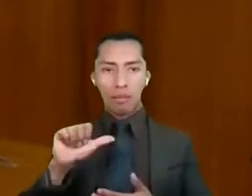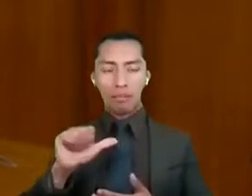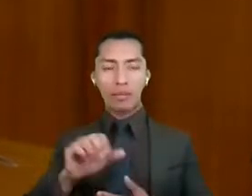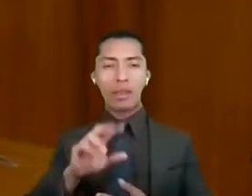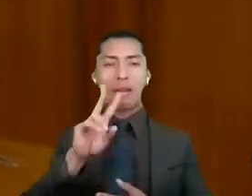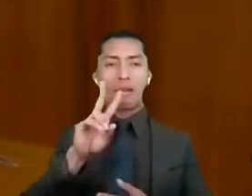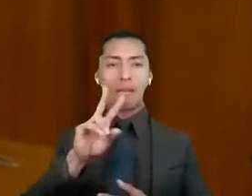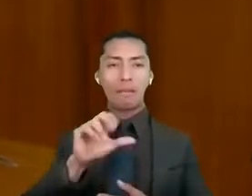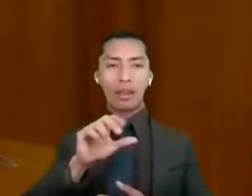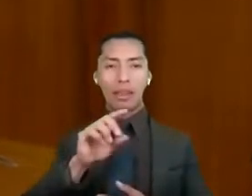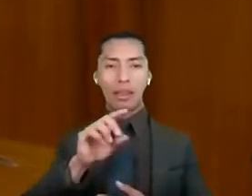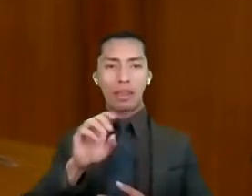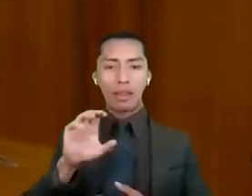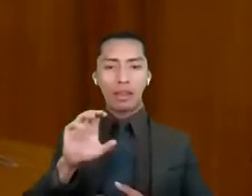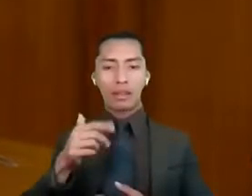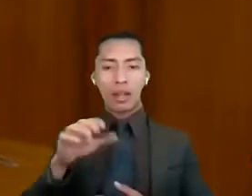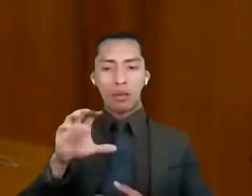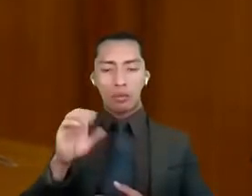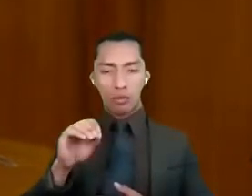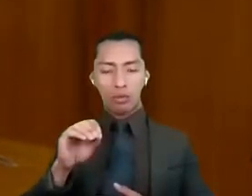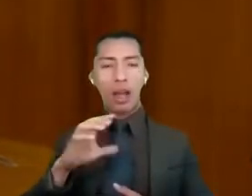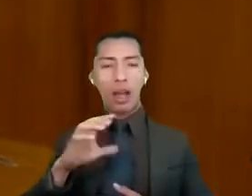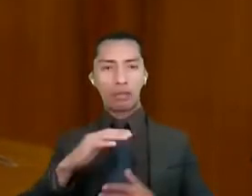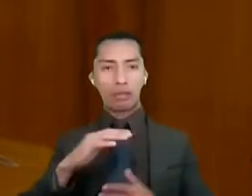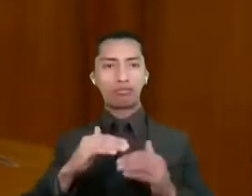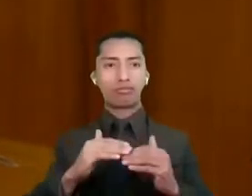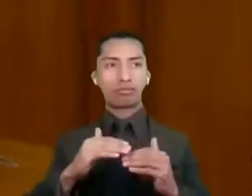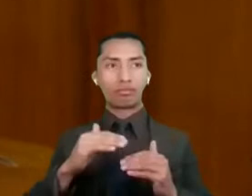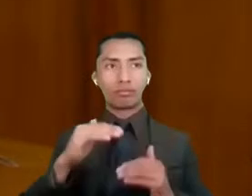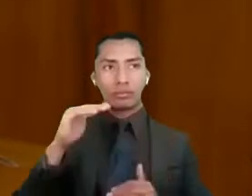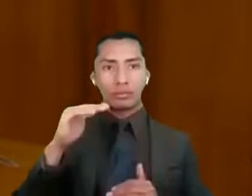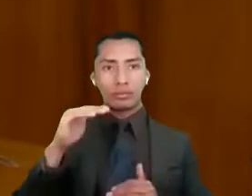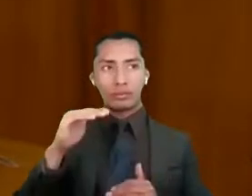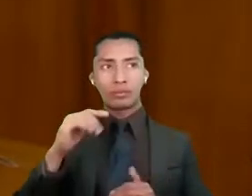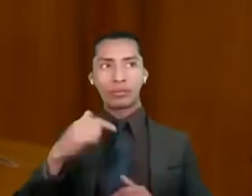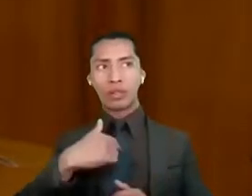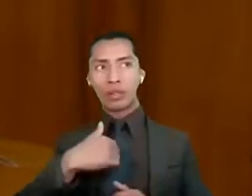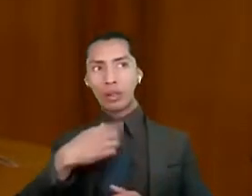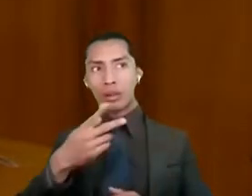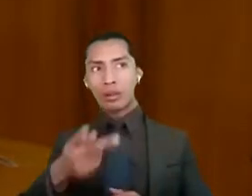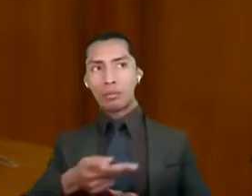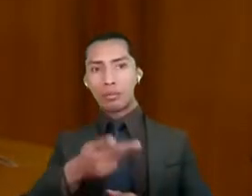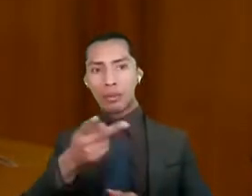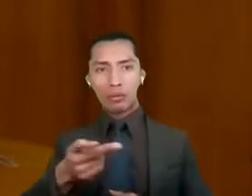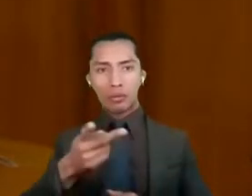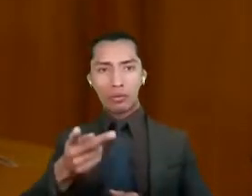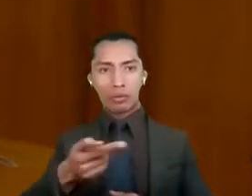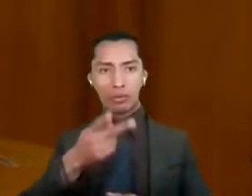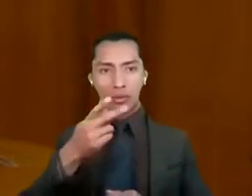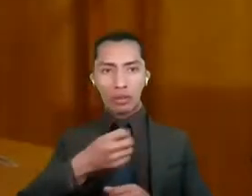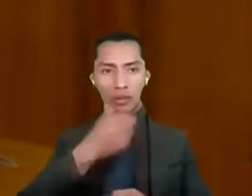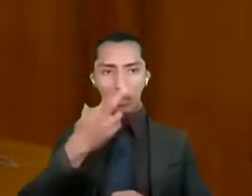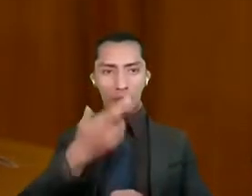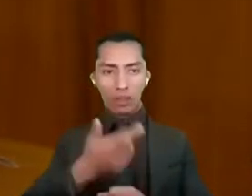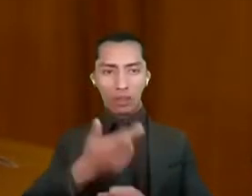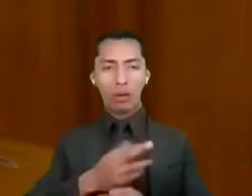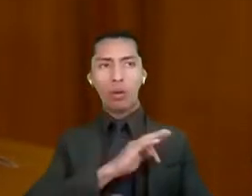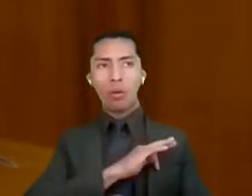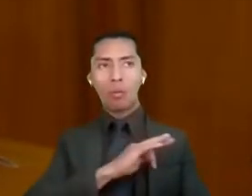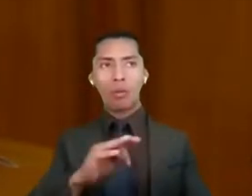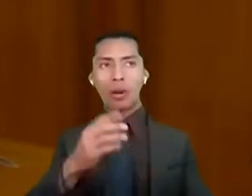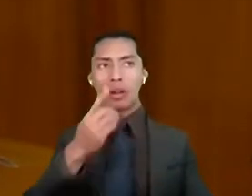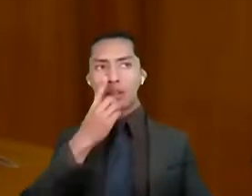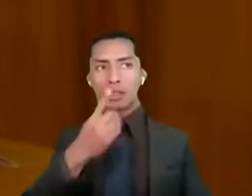desapariciones incrementaron, por lo que le pregunto, señor secretario, ¿puede señalarnos